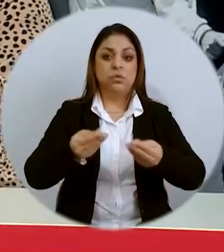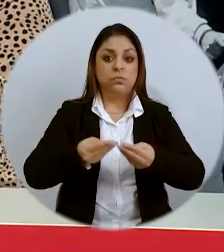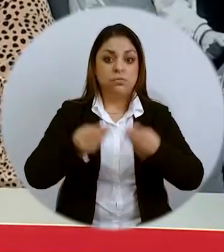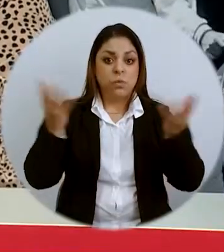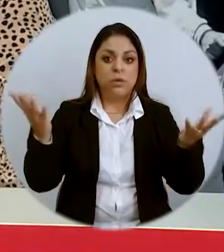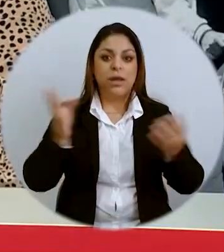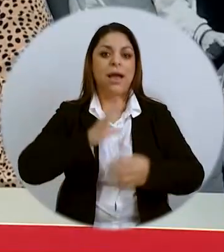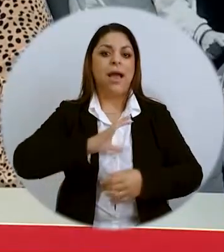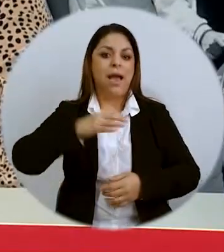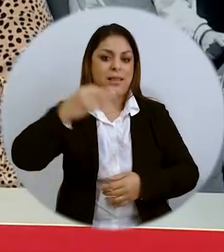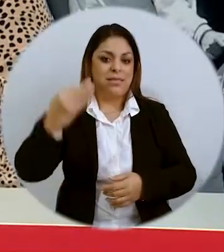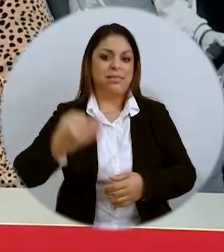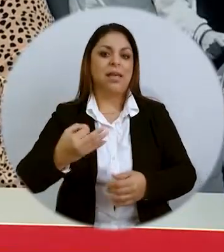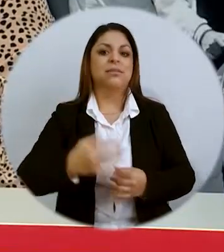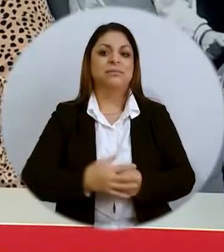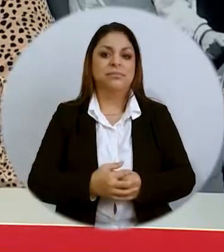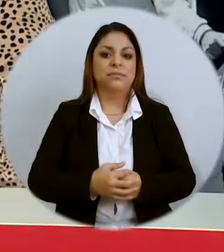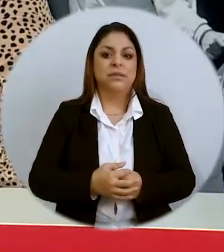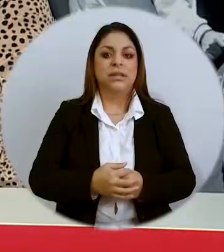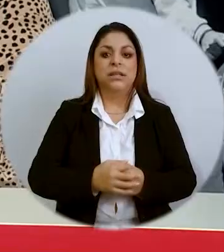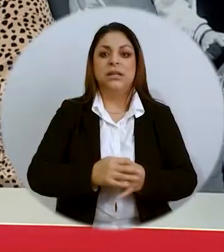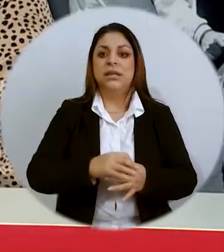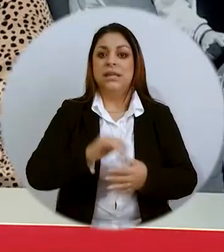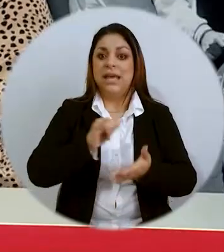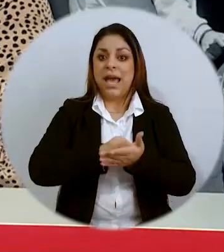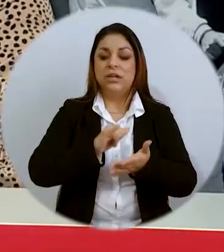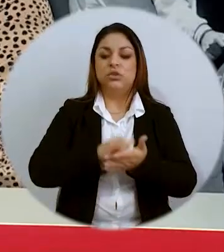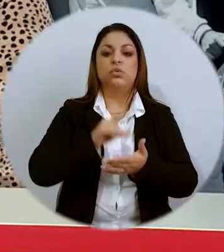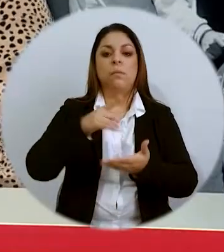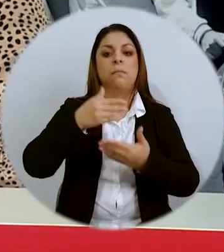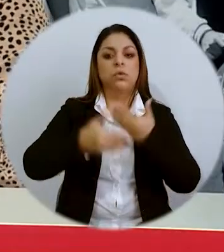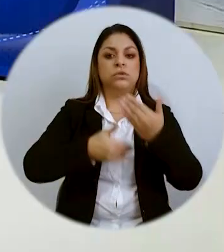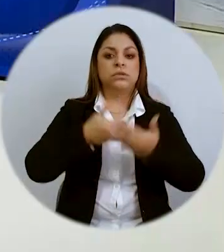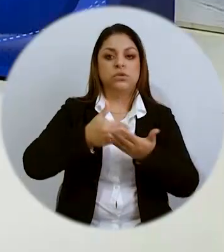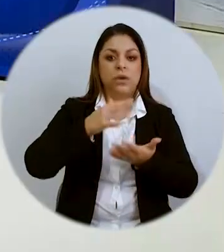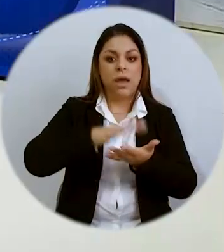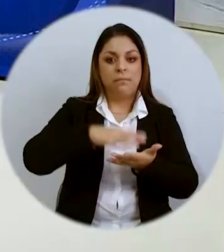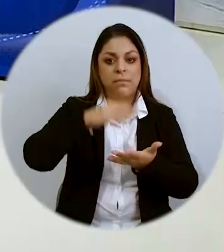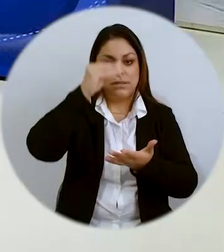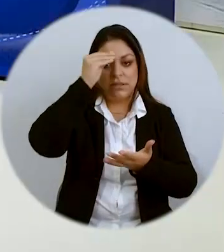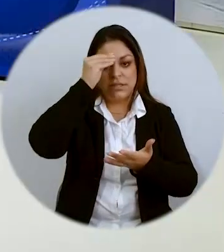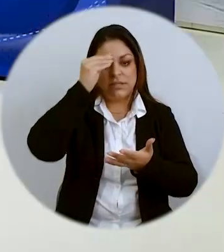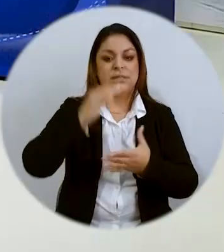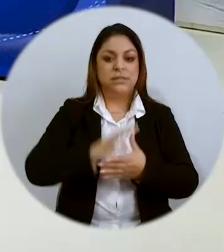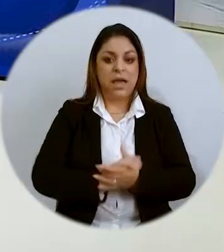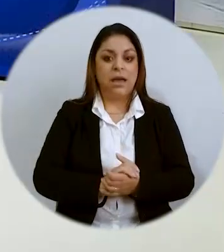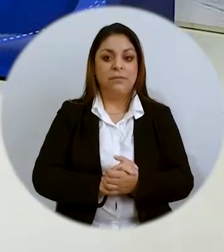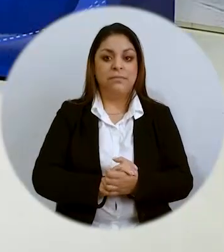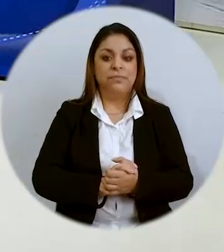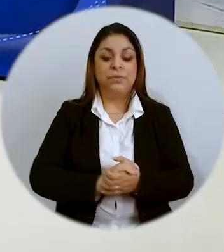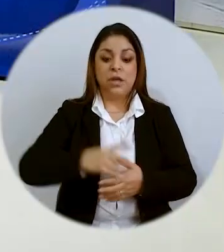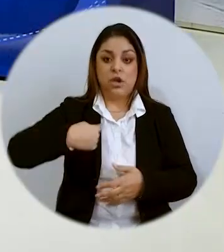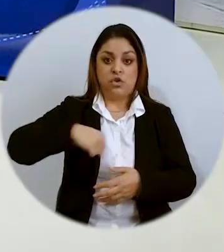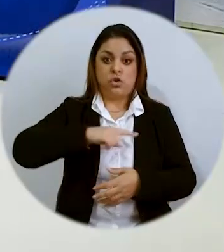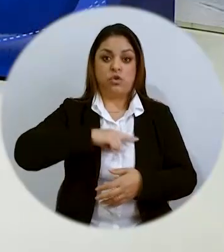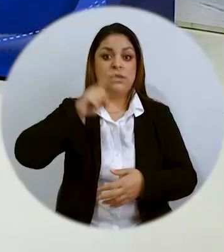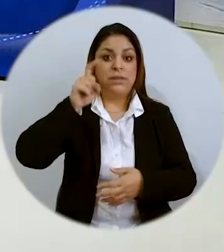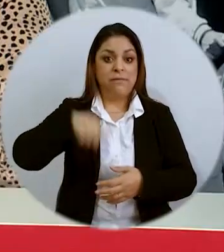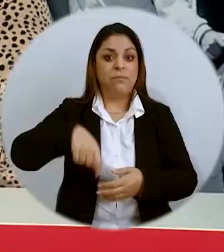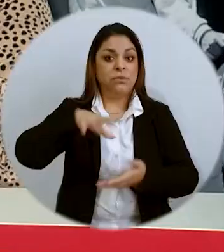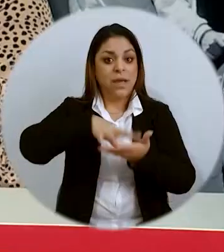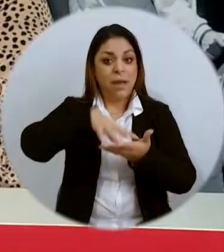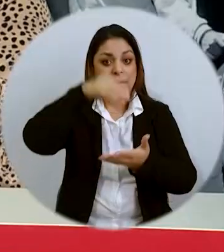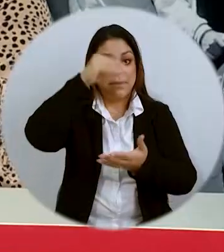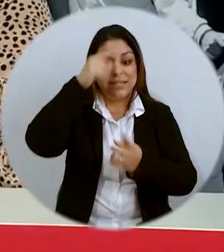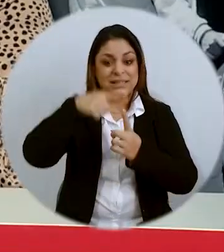públicos de calidad, ¿verdad? Y todo esto es un proceso de aprendizaje, como decía Marta, ¿verdad? Nosotros tenemos que aprender